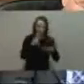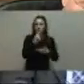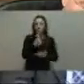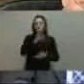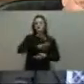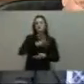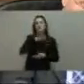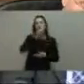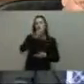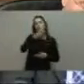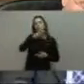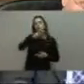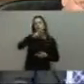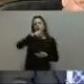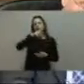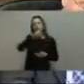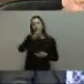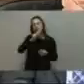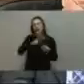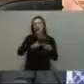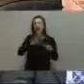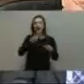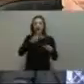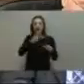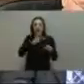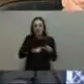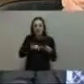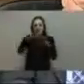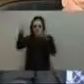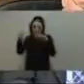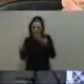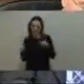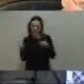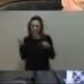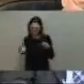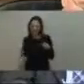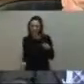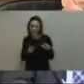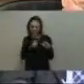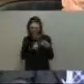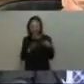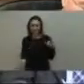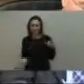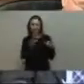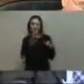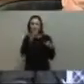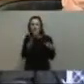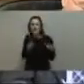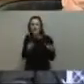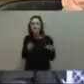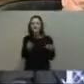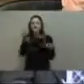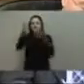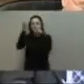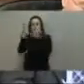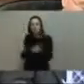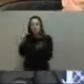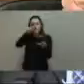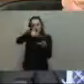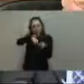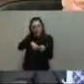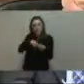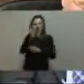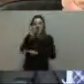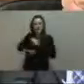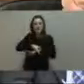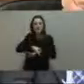Buendía, el señor Areces y, bueno, y usted como estrella invitada, miembro incluso de la directiva de la sociedad, como